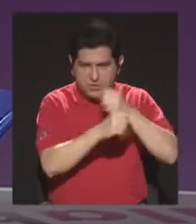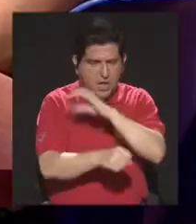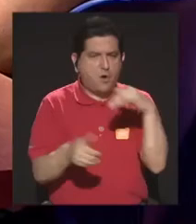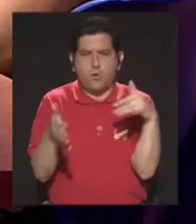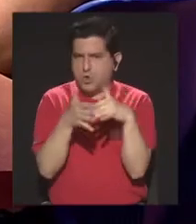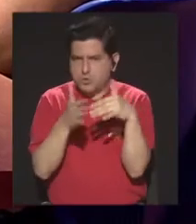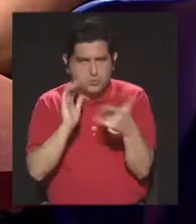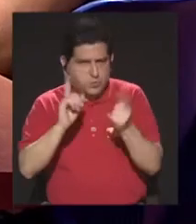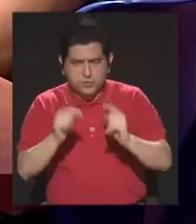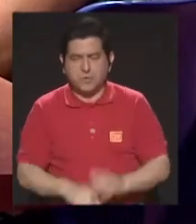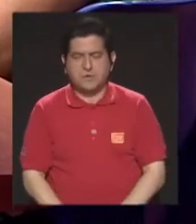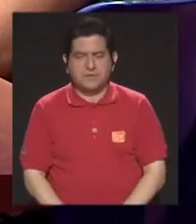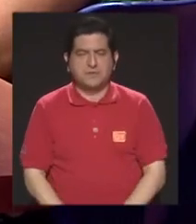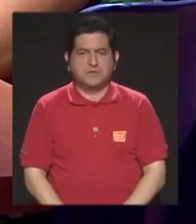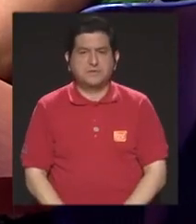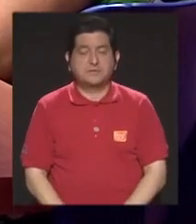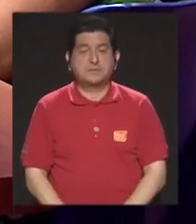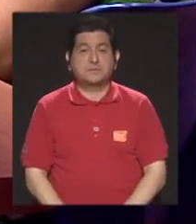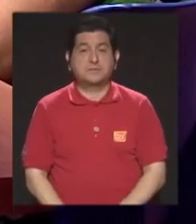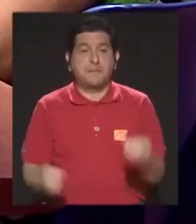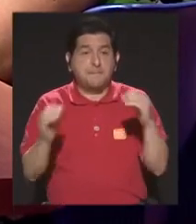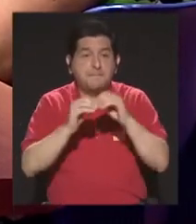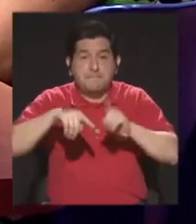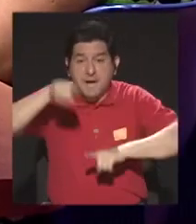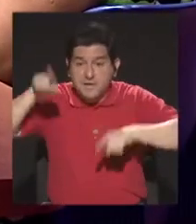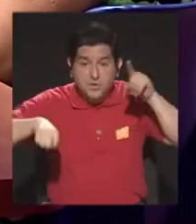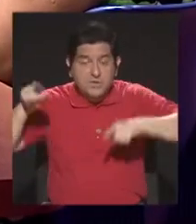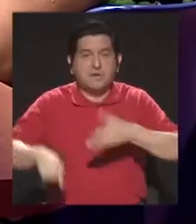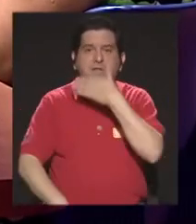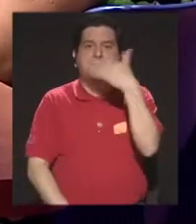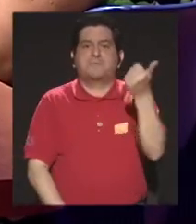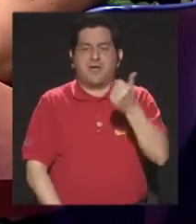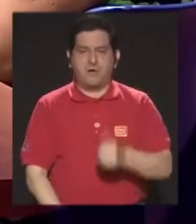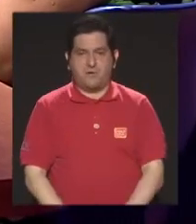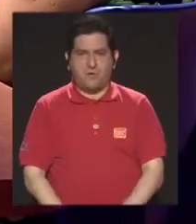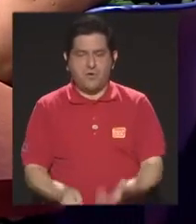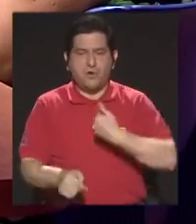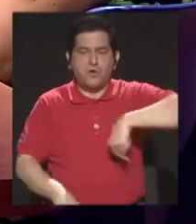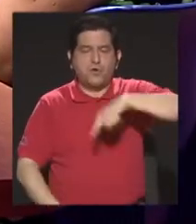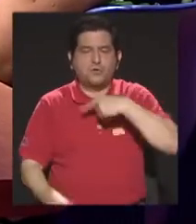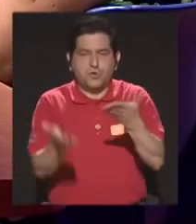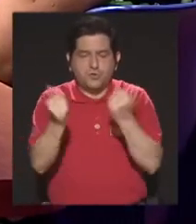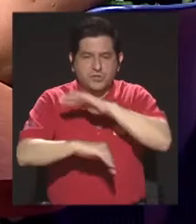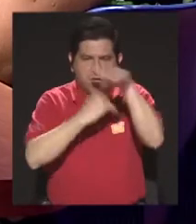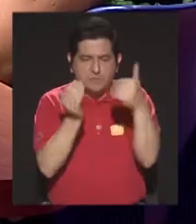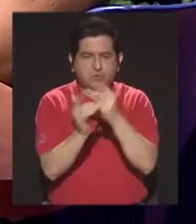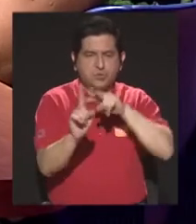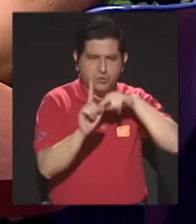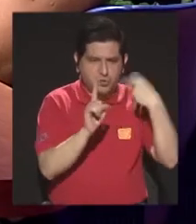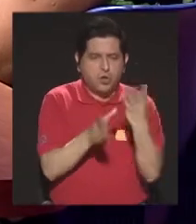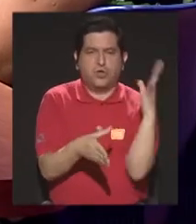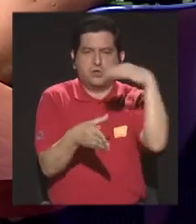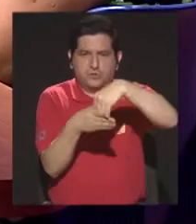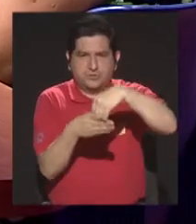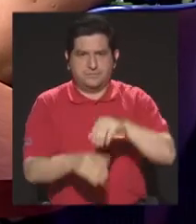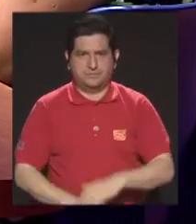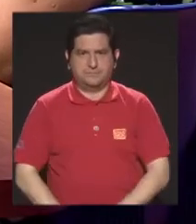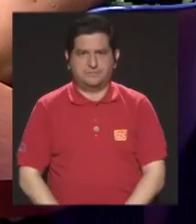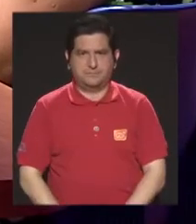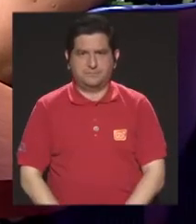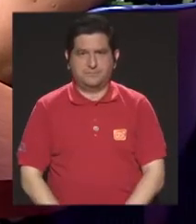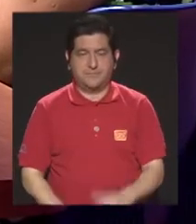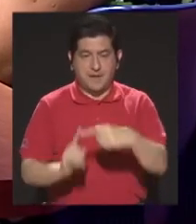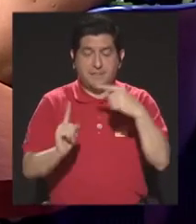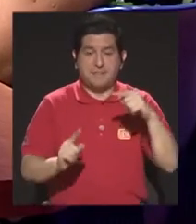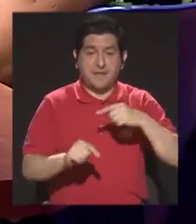formación académica. Más diversos seamos mejor, porque queremos poder tomar en cuenta todos los puntos de vista. Y claro, desde